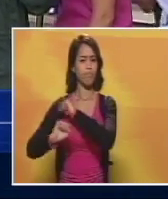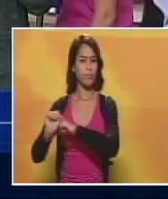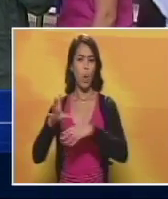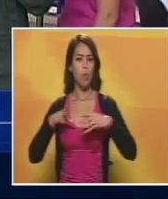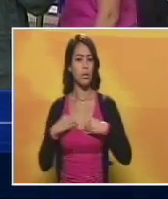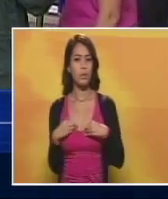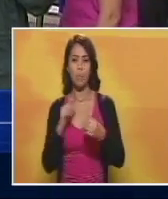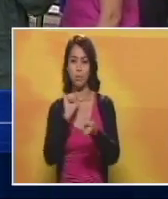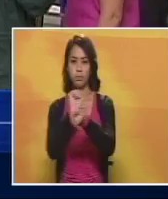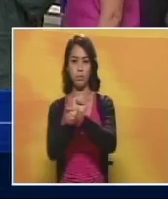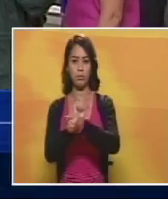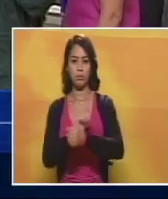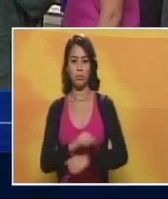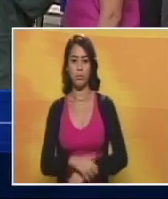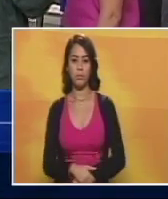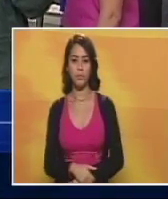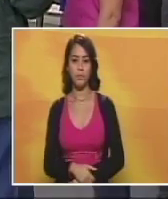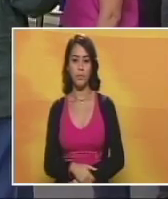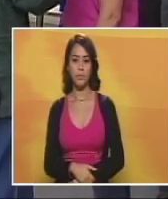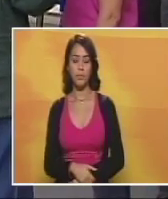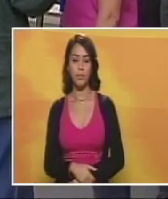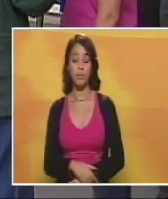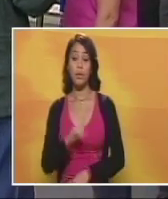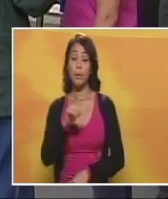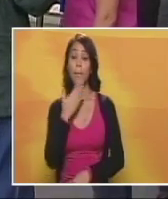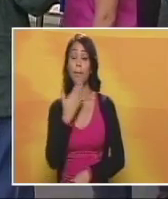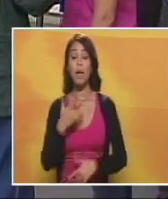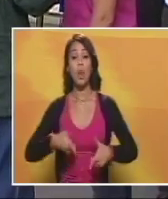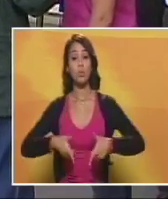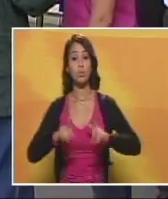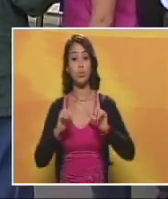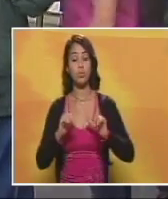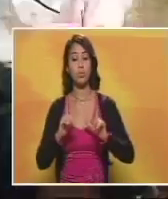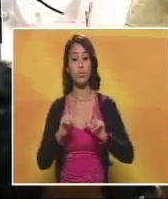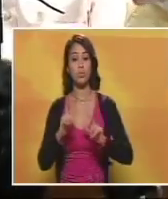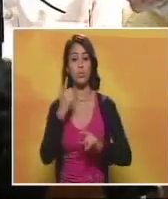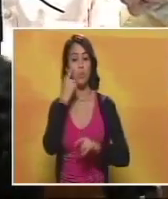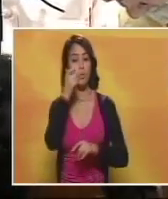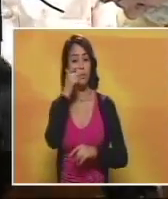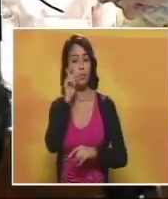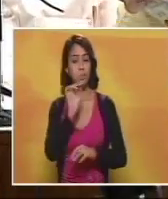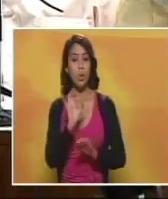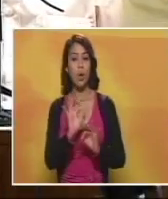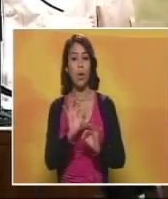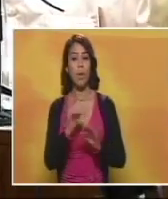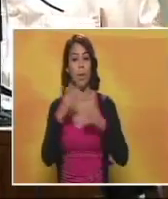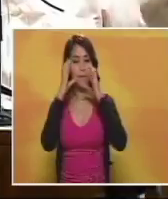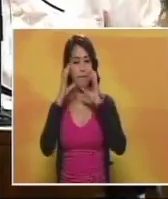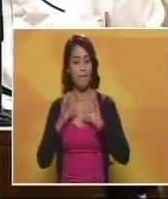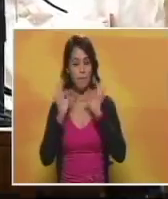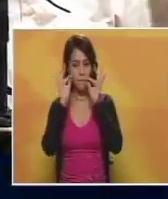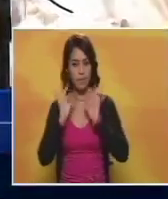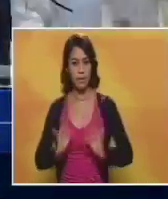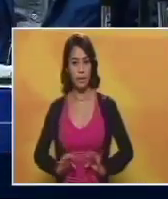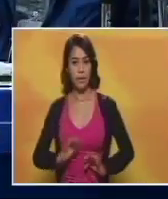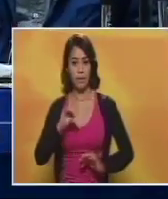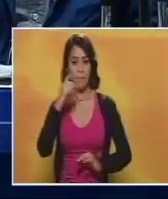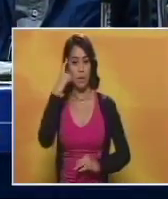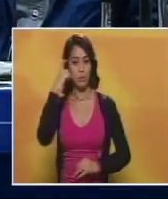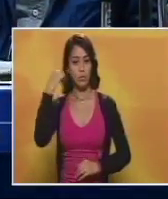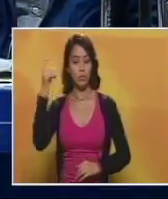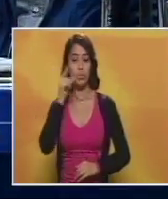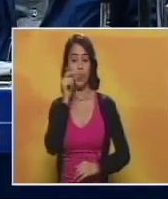regreso. Con mayoría absoluta. Canciller alemana Angela Merkel es reelecta para nuevo mandato consecutivo.